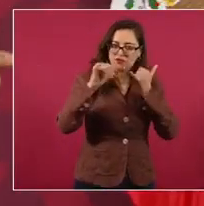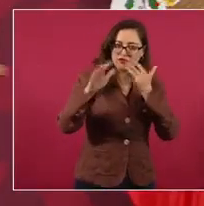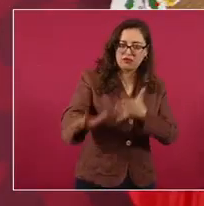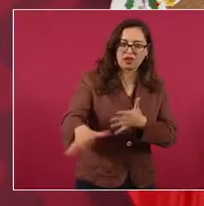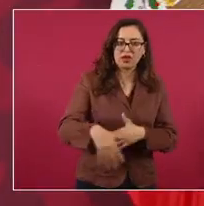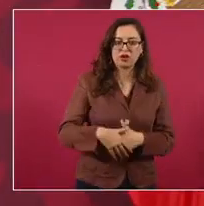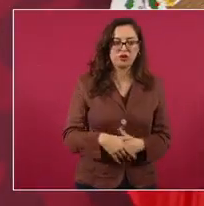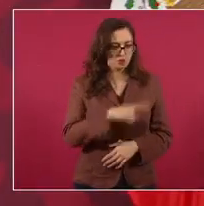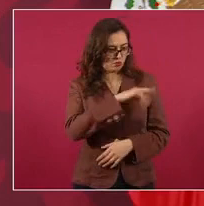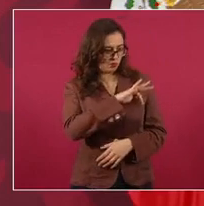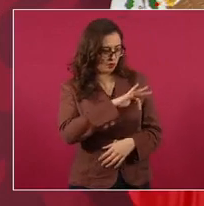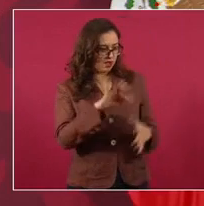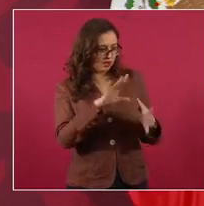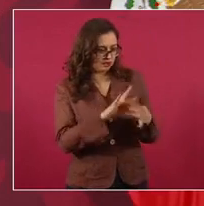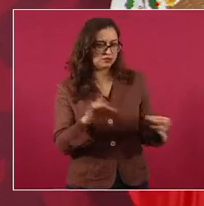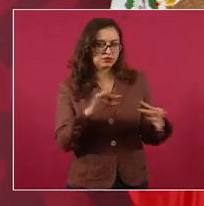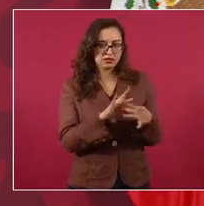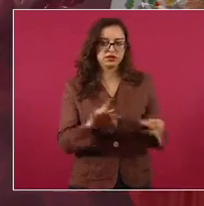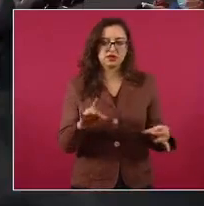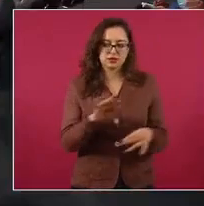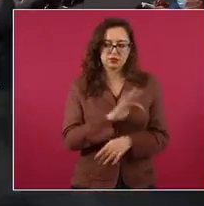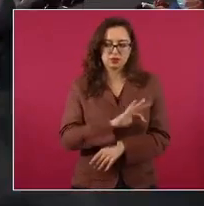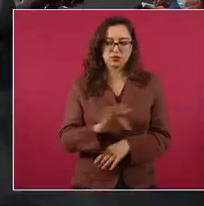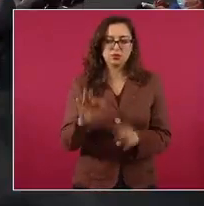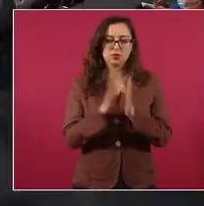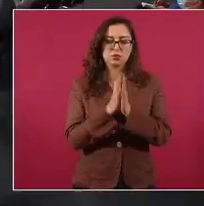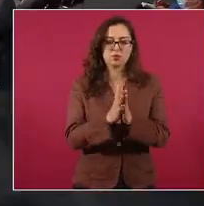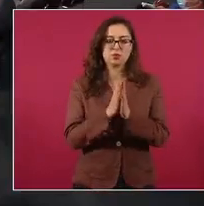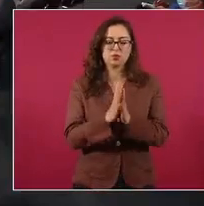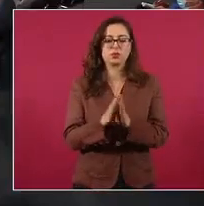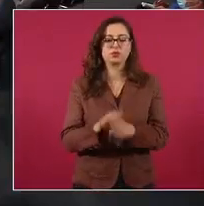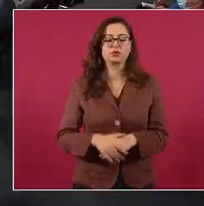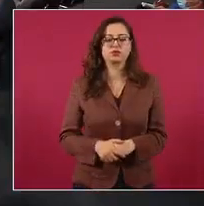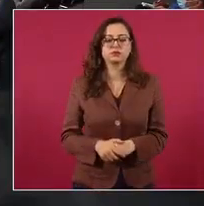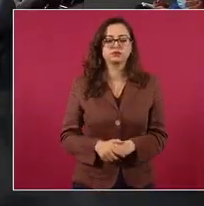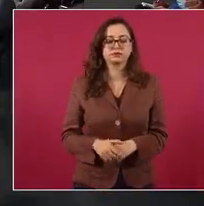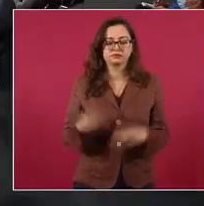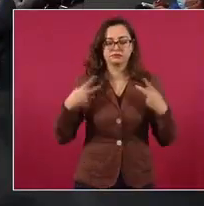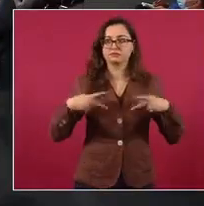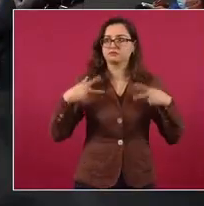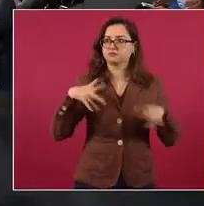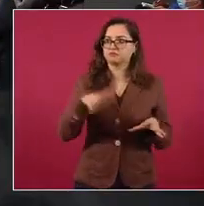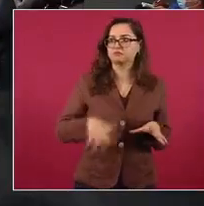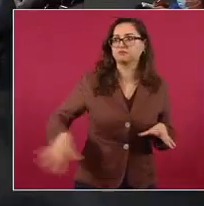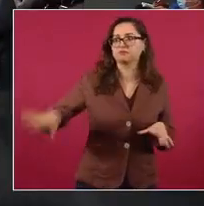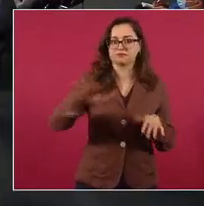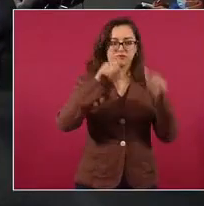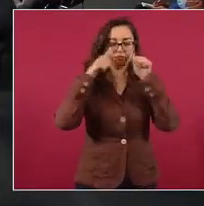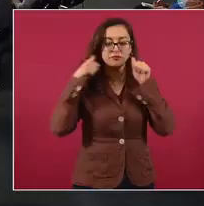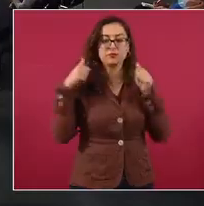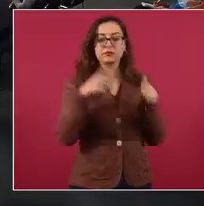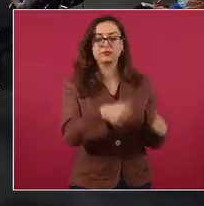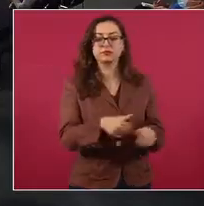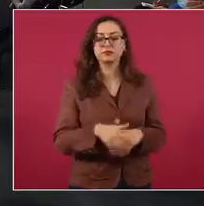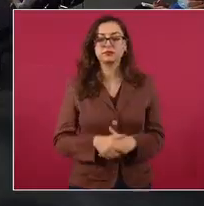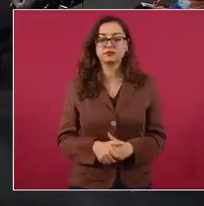¿Lo puedes explicar? A ver, porque para la gente, o sea…